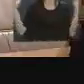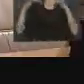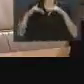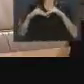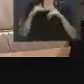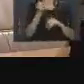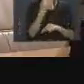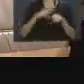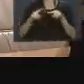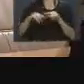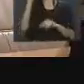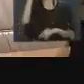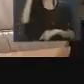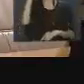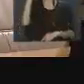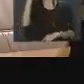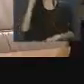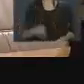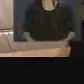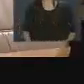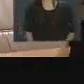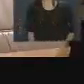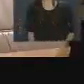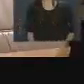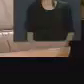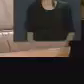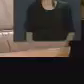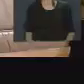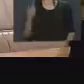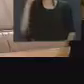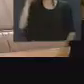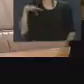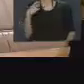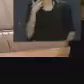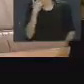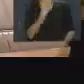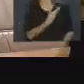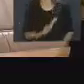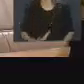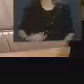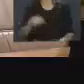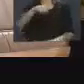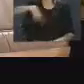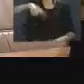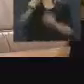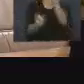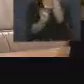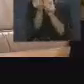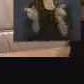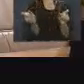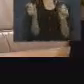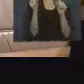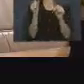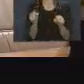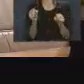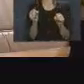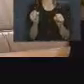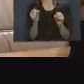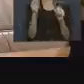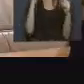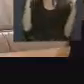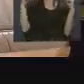reunido varias veces sabe por presidente ellos fueron capaces de imprimir una visión